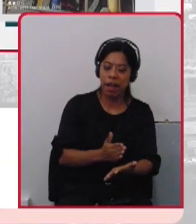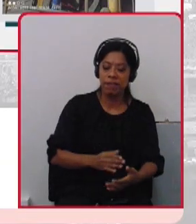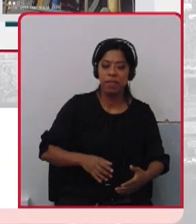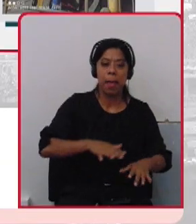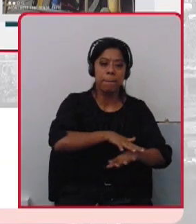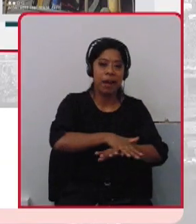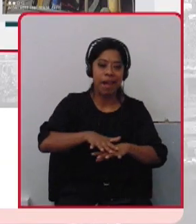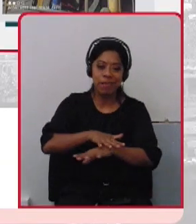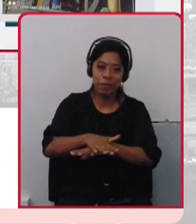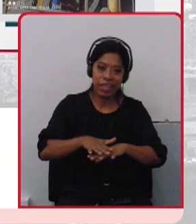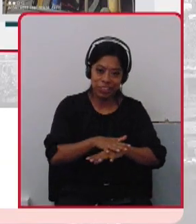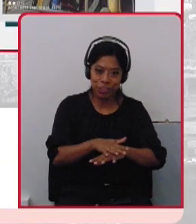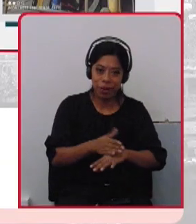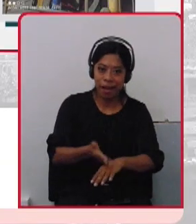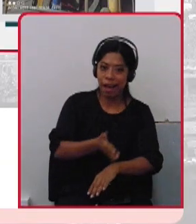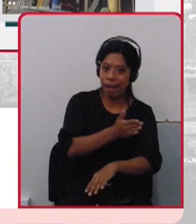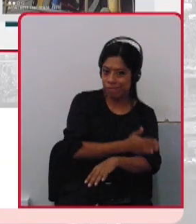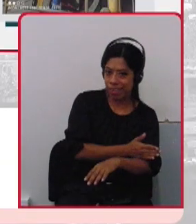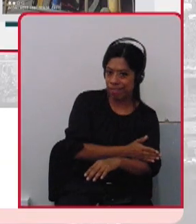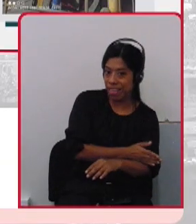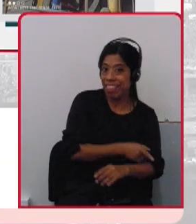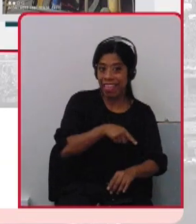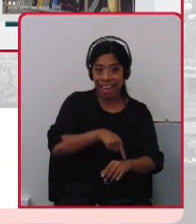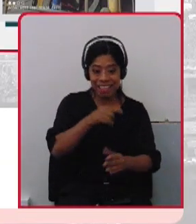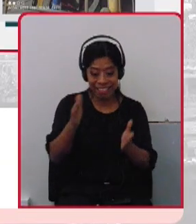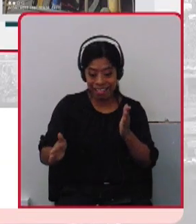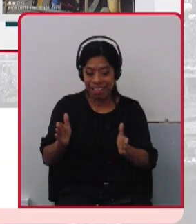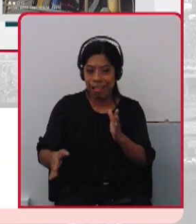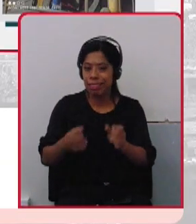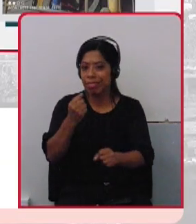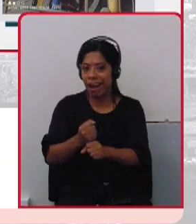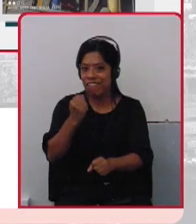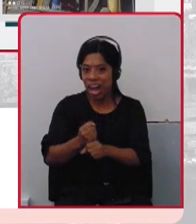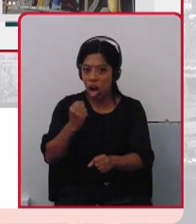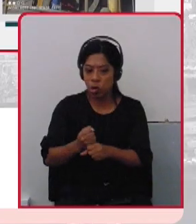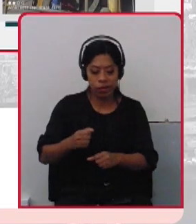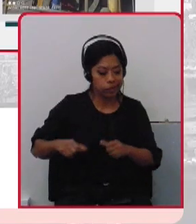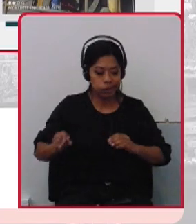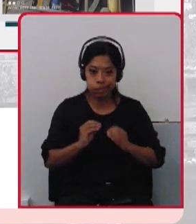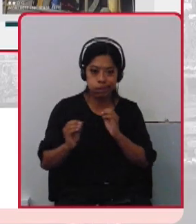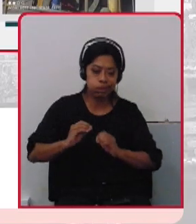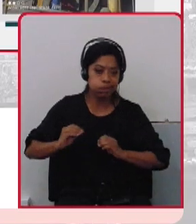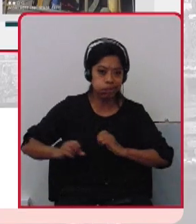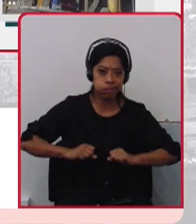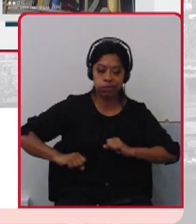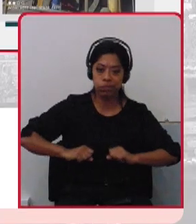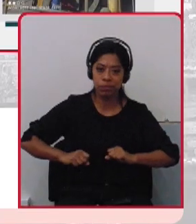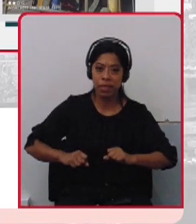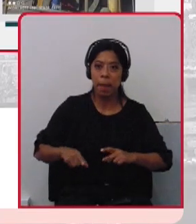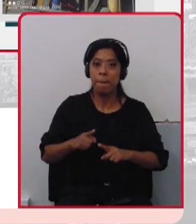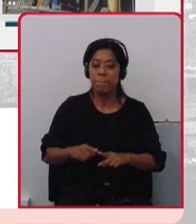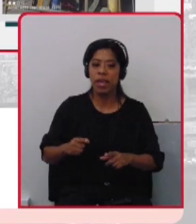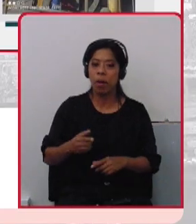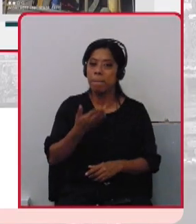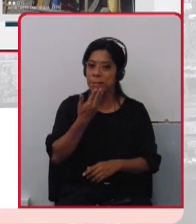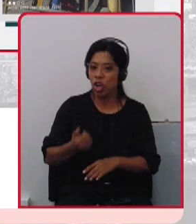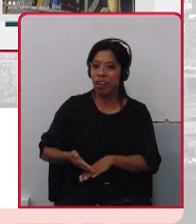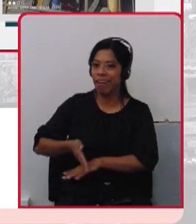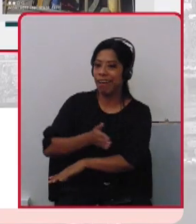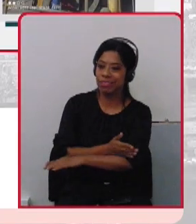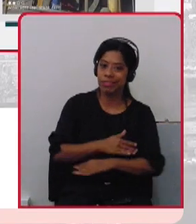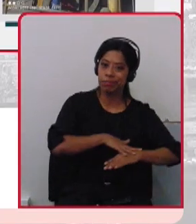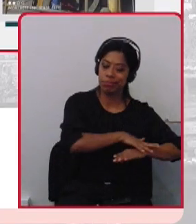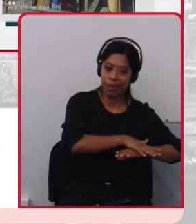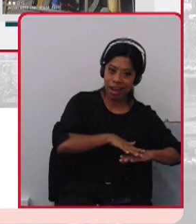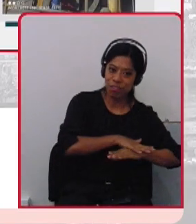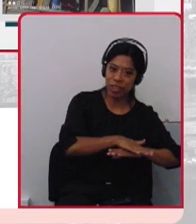tenemos el durante y el post, ¿no? La parada de planta se gana justo antes, se planifica. En